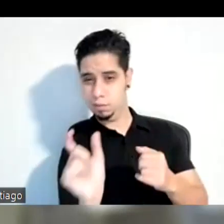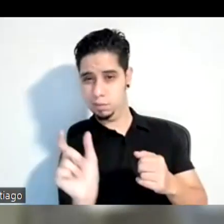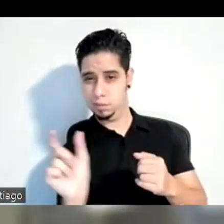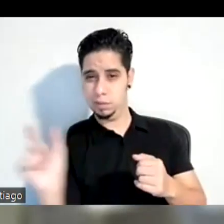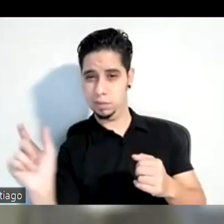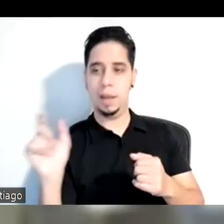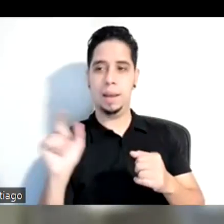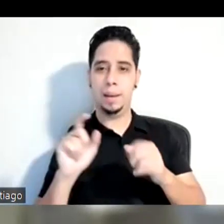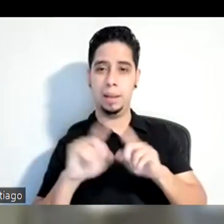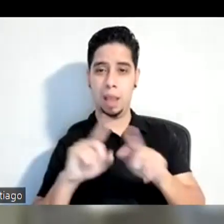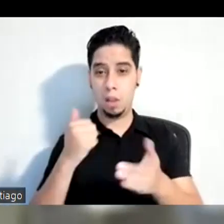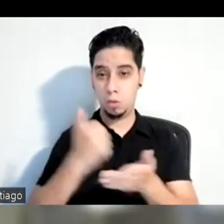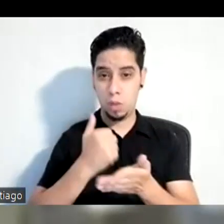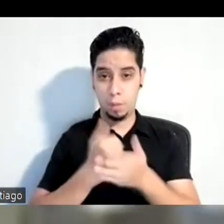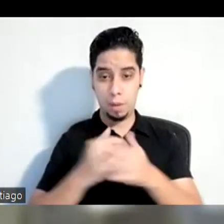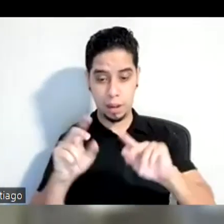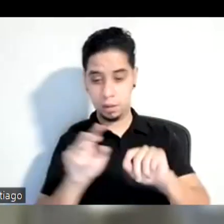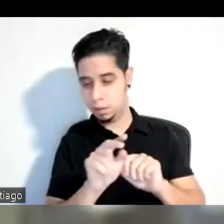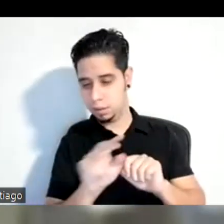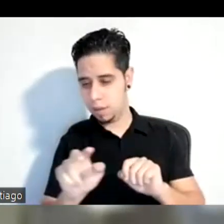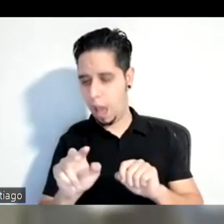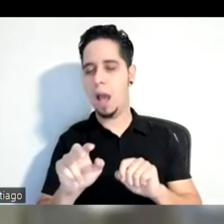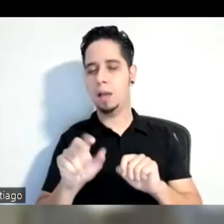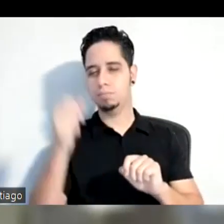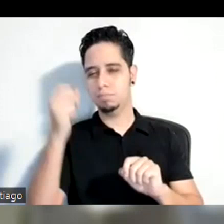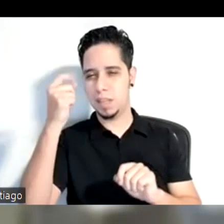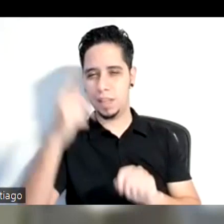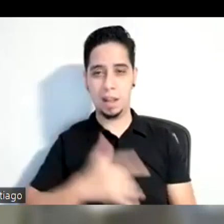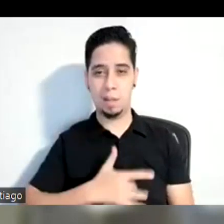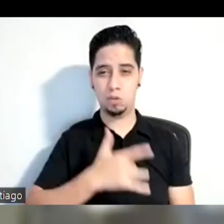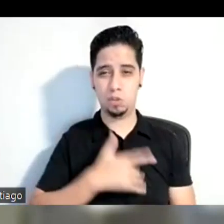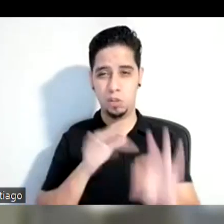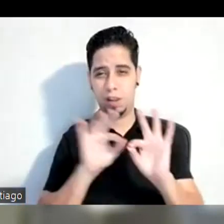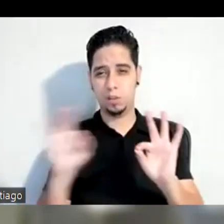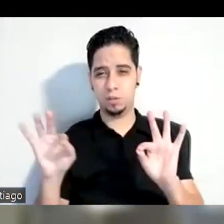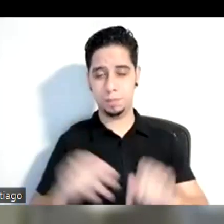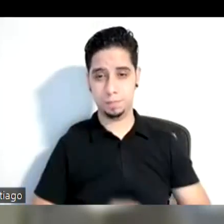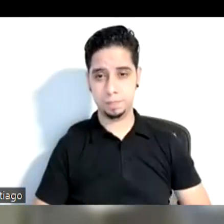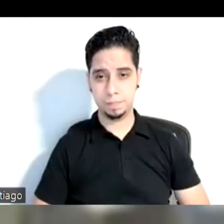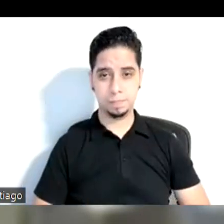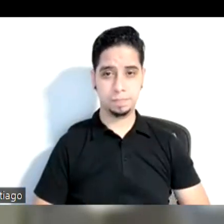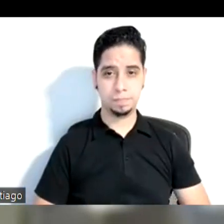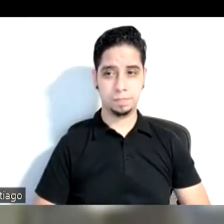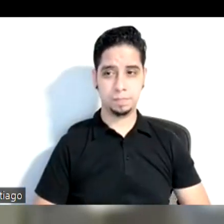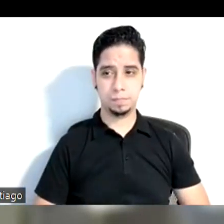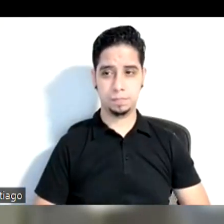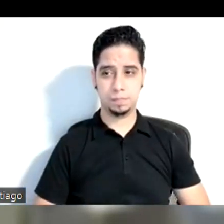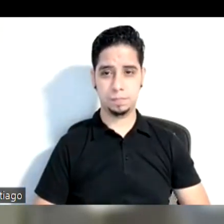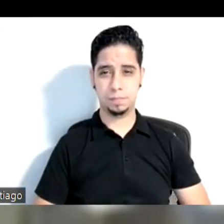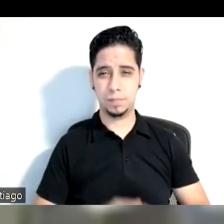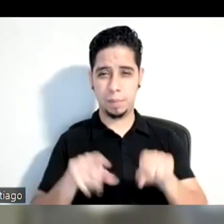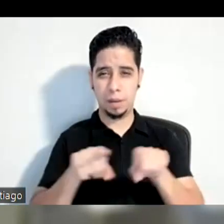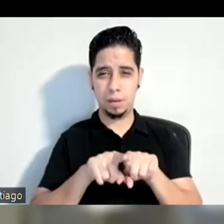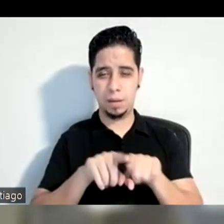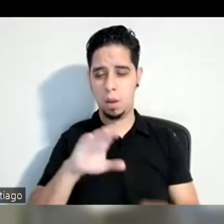mensajes, cosas que te ayudaban más o menos a añadir un aspecto de emoción. También había unos códigos, porque esto era, o sea, ¿se acuerdan antes